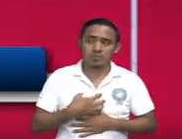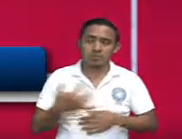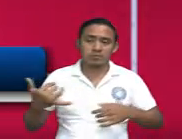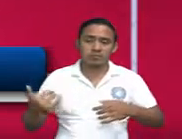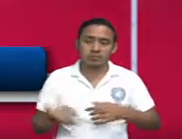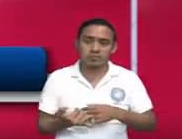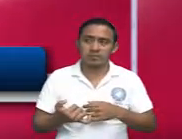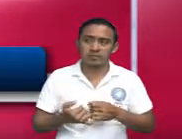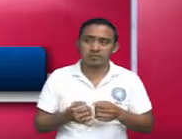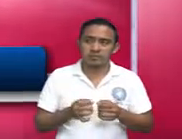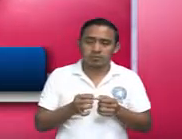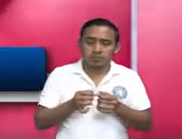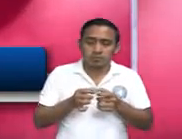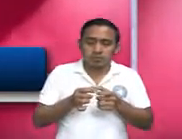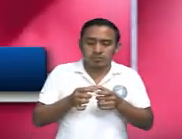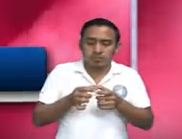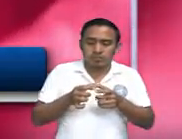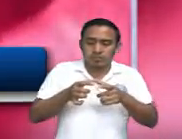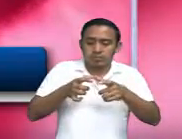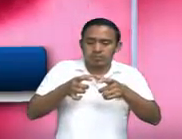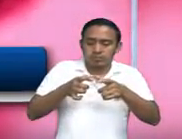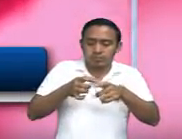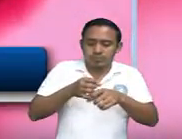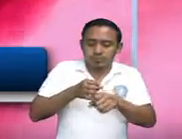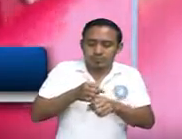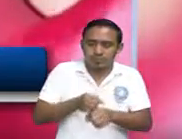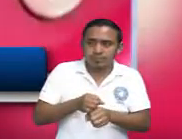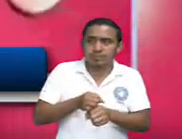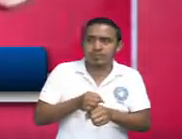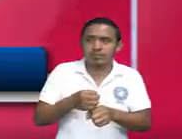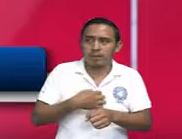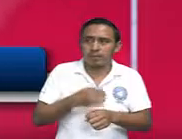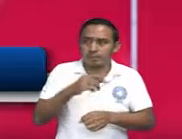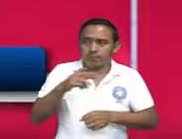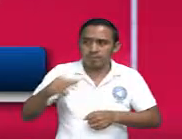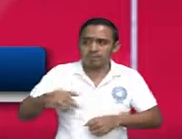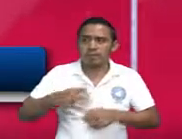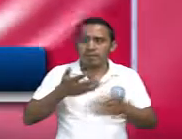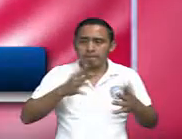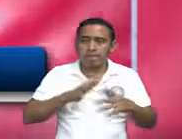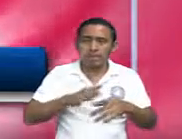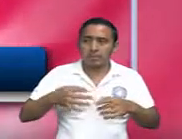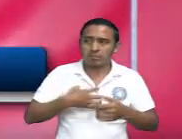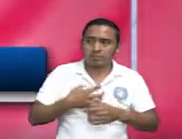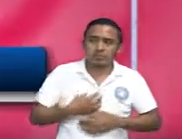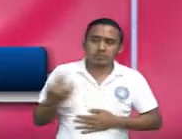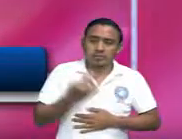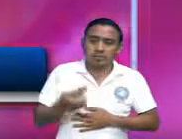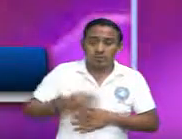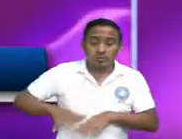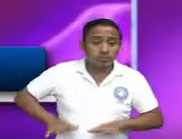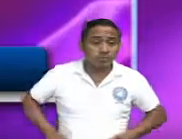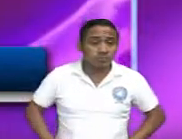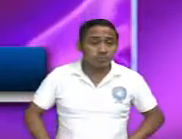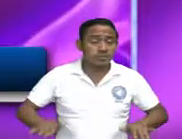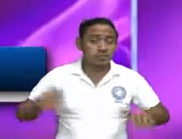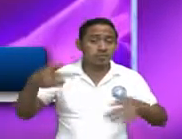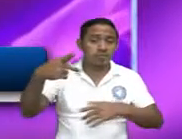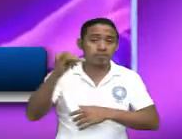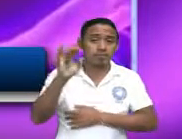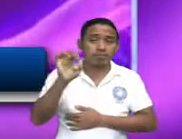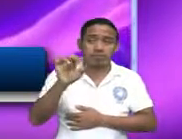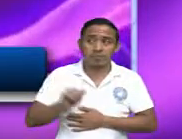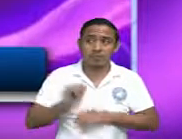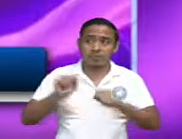algo para que las venas se cierren. El mismo tratamiento muy parecido a las venas que hay en las piernas, por ejemplo, que se